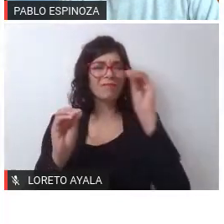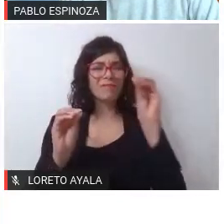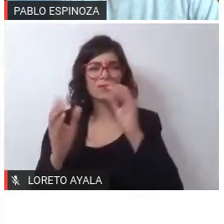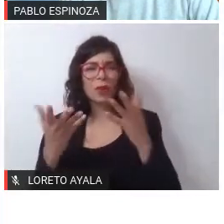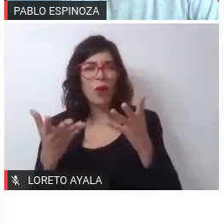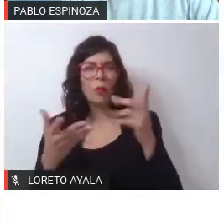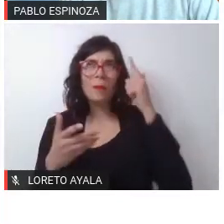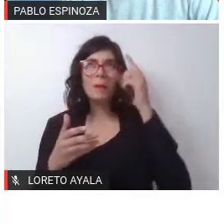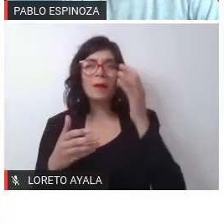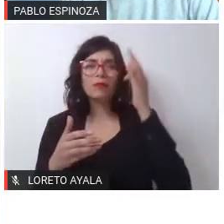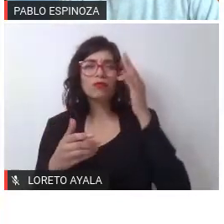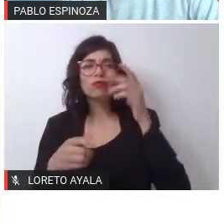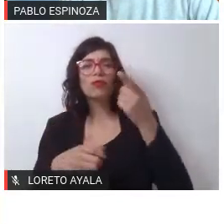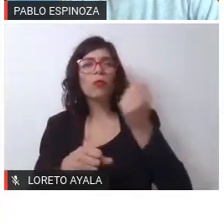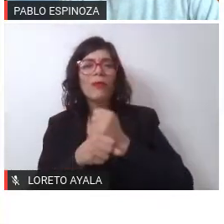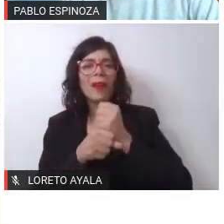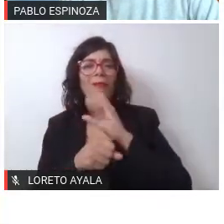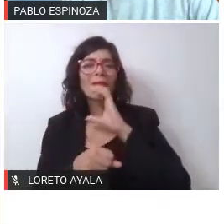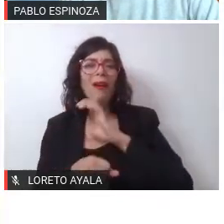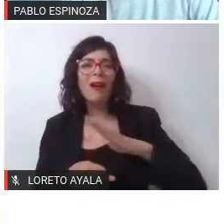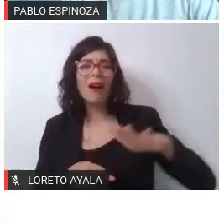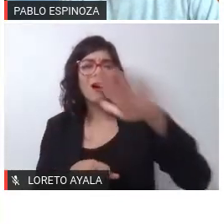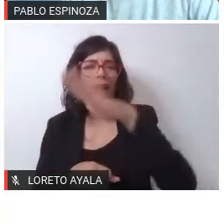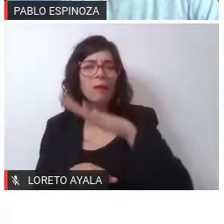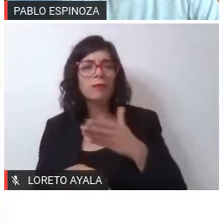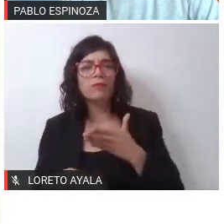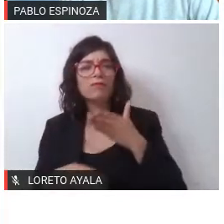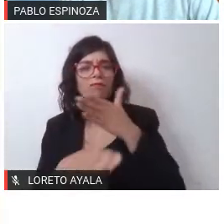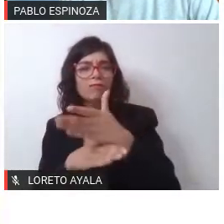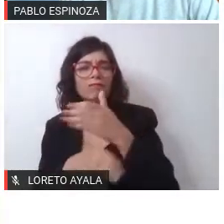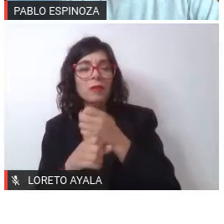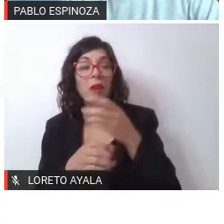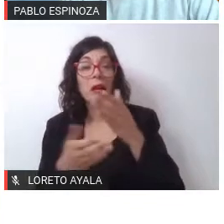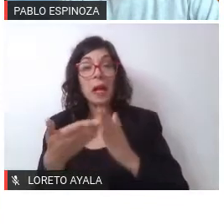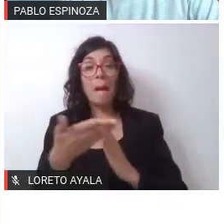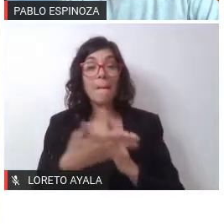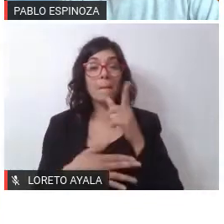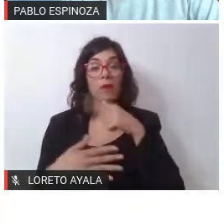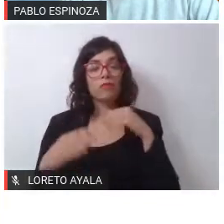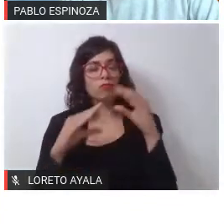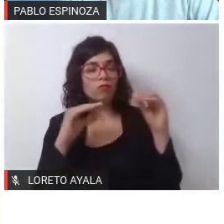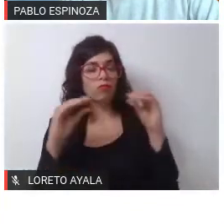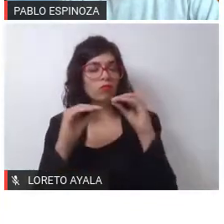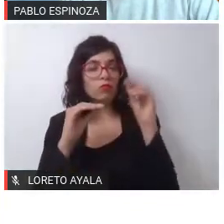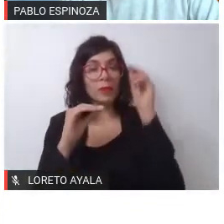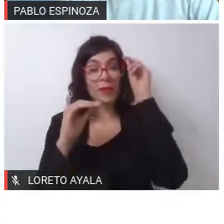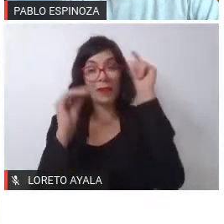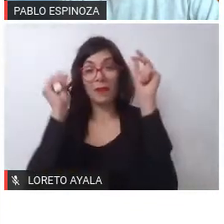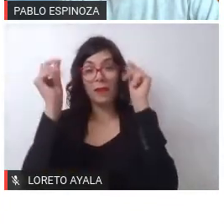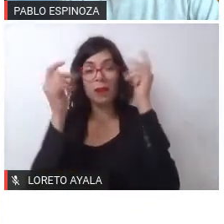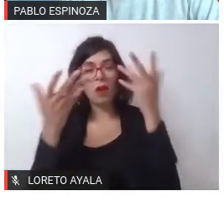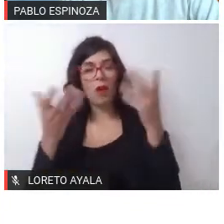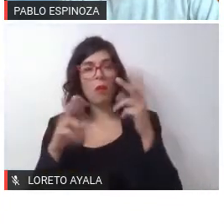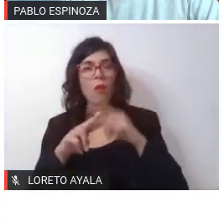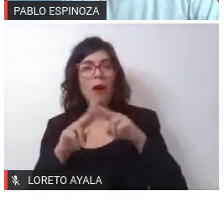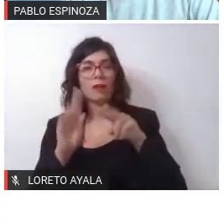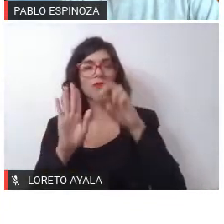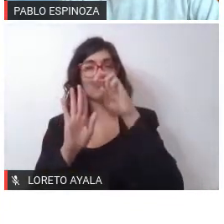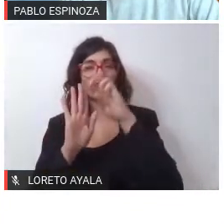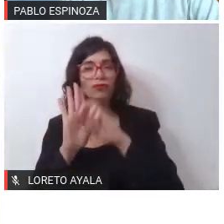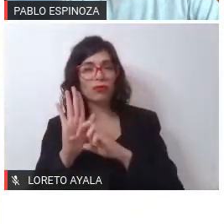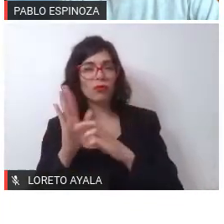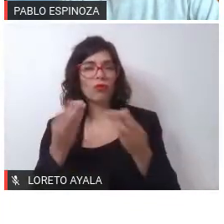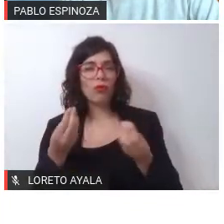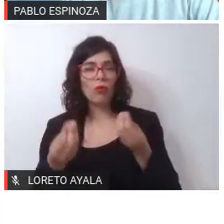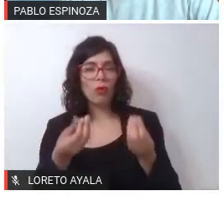terreno, qué sé yo, y empezaron a partir las ideas, a generar el proyecto, y la verdad